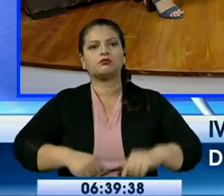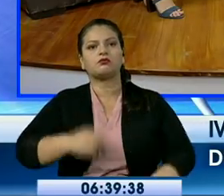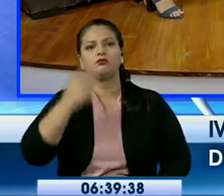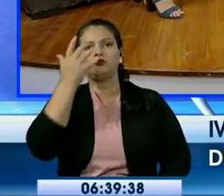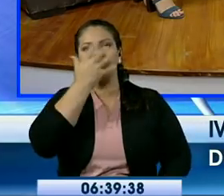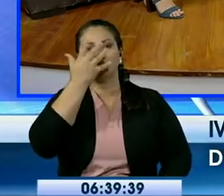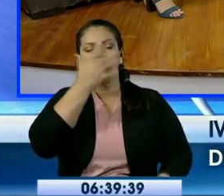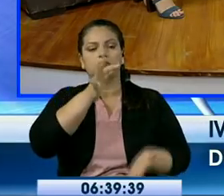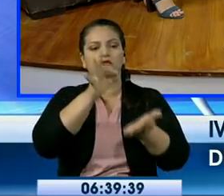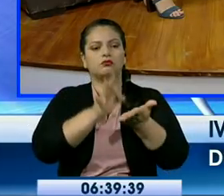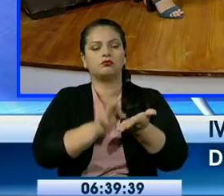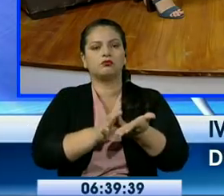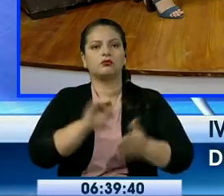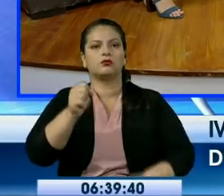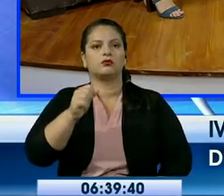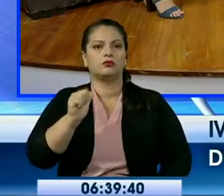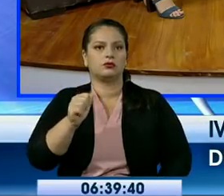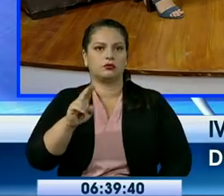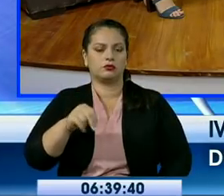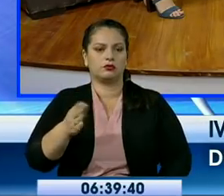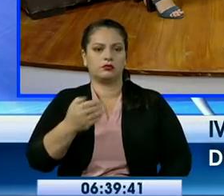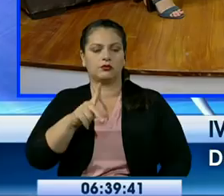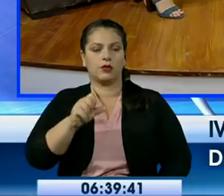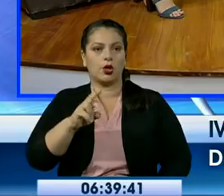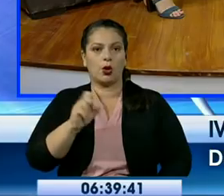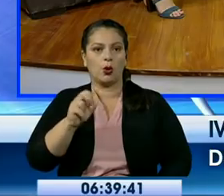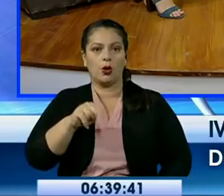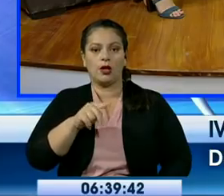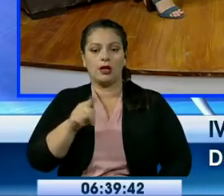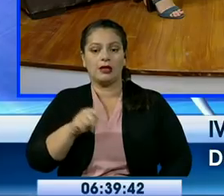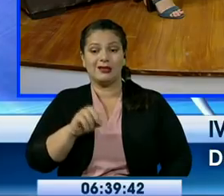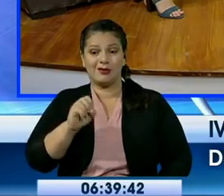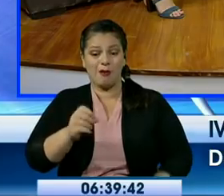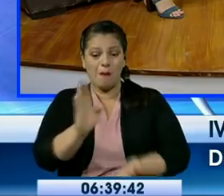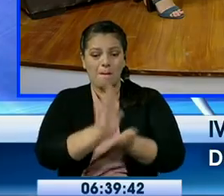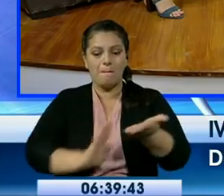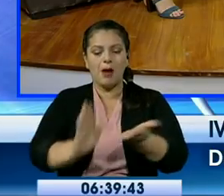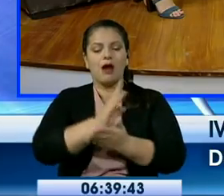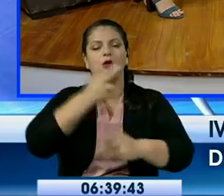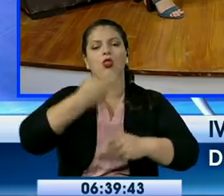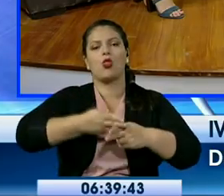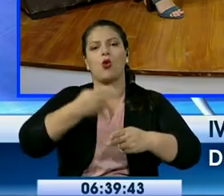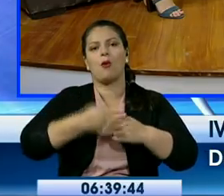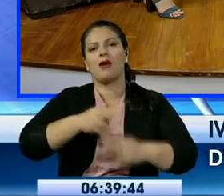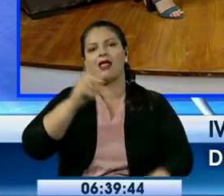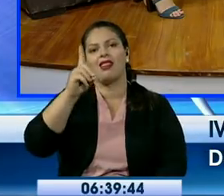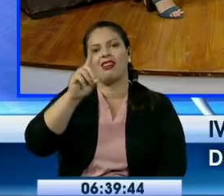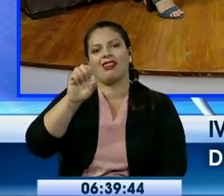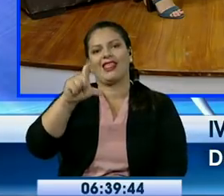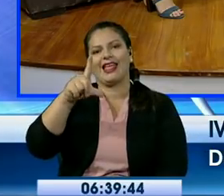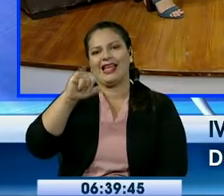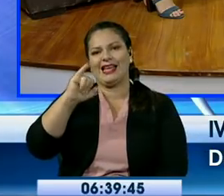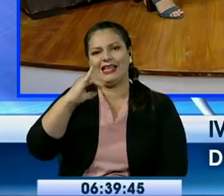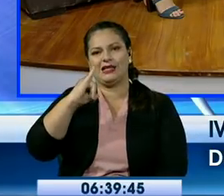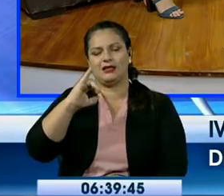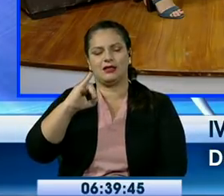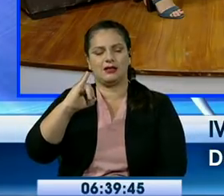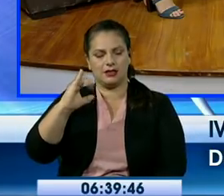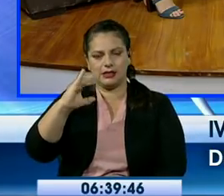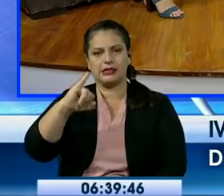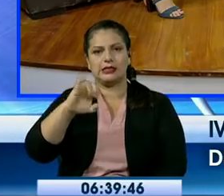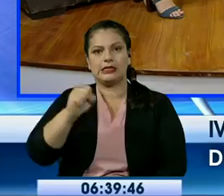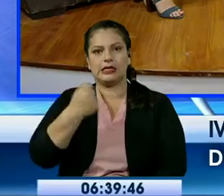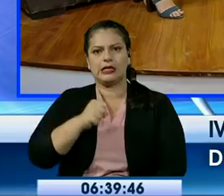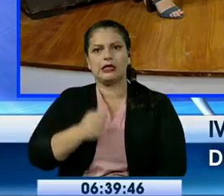barrio La Delicia del cantón San Lorenzo, donde ocurrió el sábado en horas de la madrugada, las primeras horas de la madrugada del sábado,